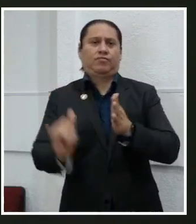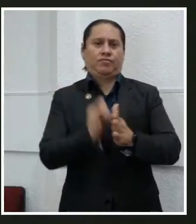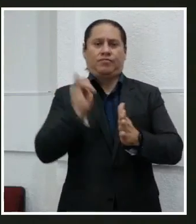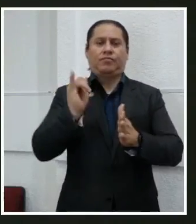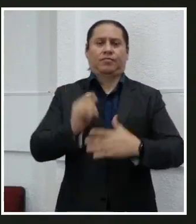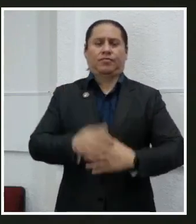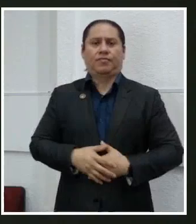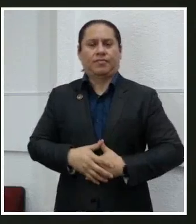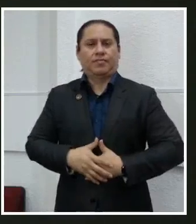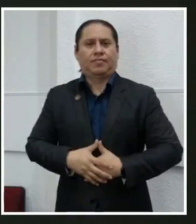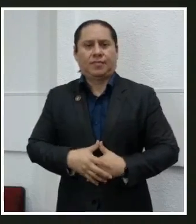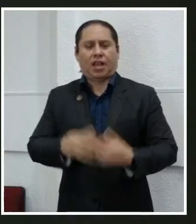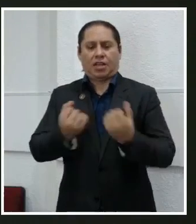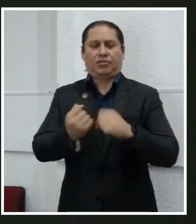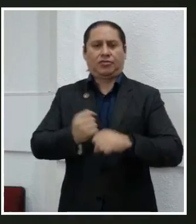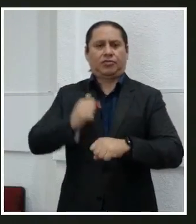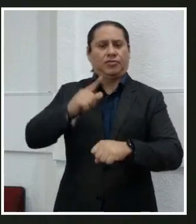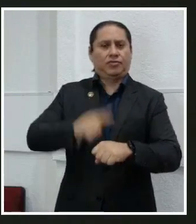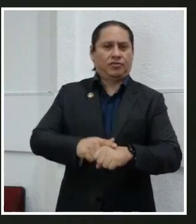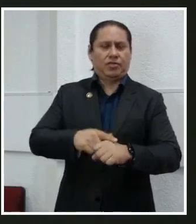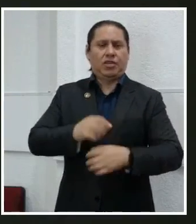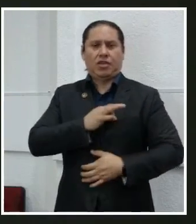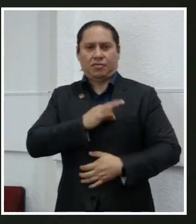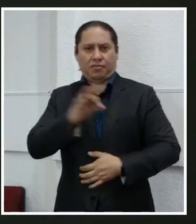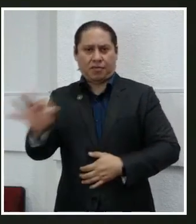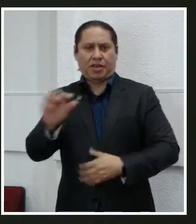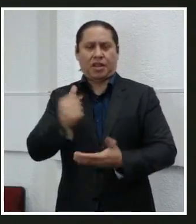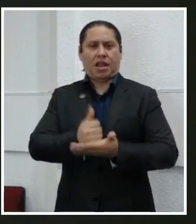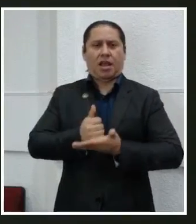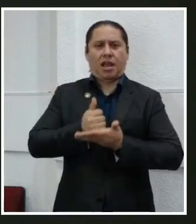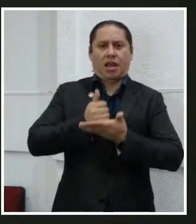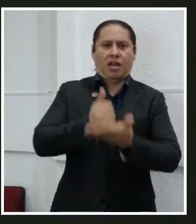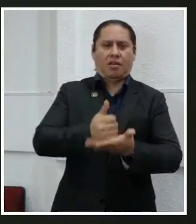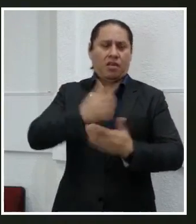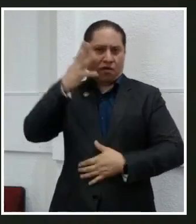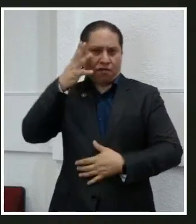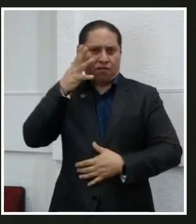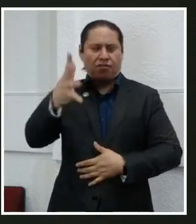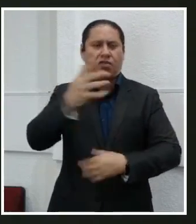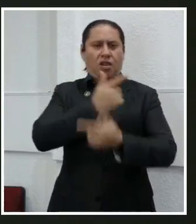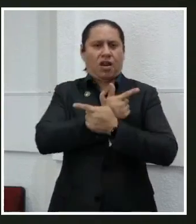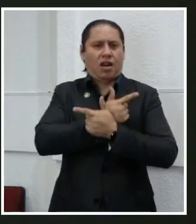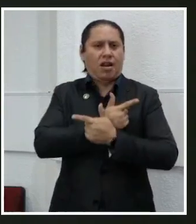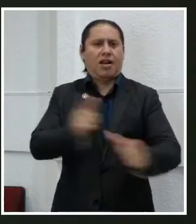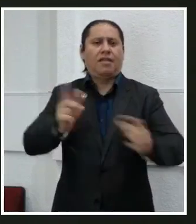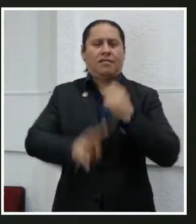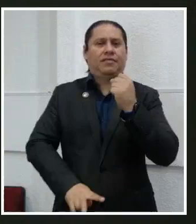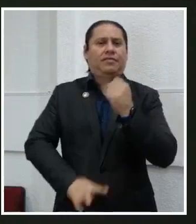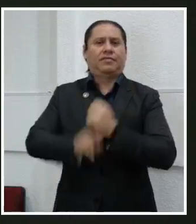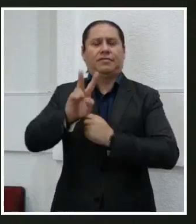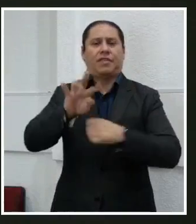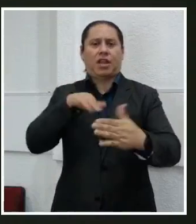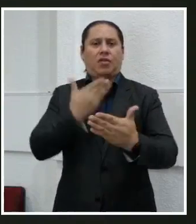e infraestructura social que contribuyan a tener un futuro libre de